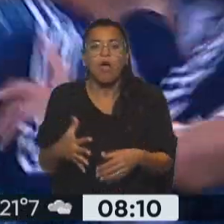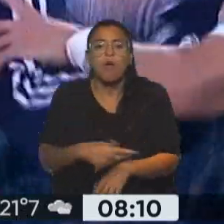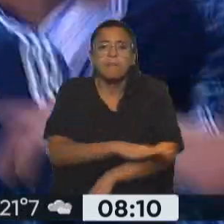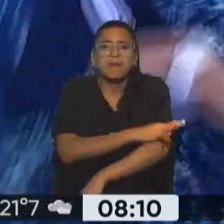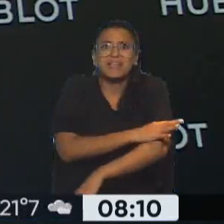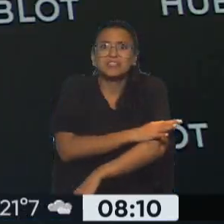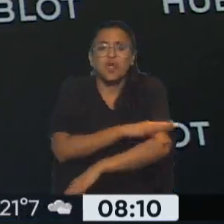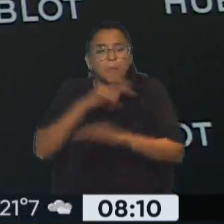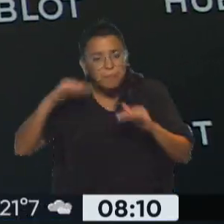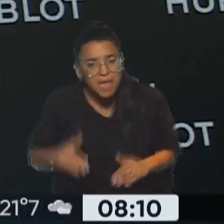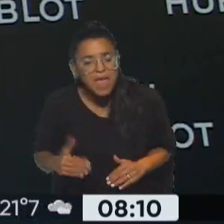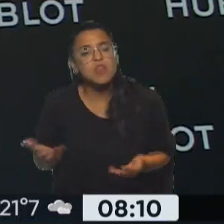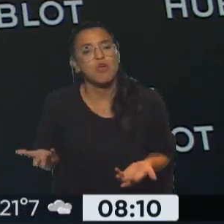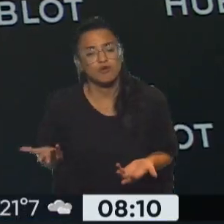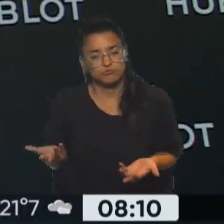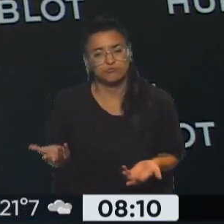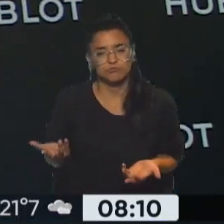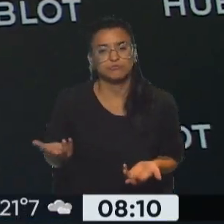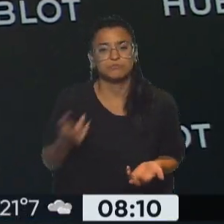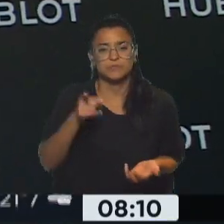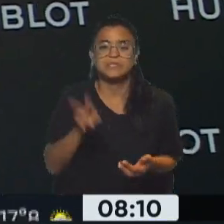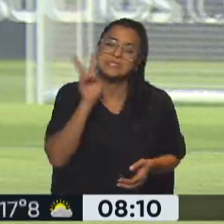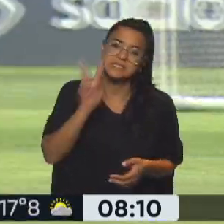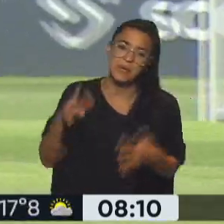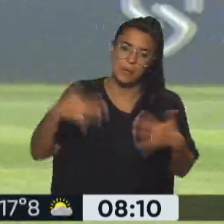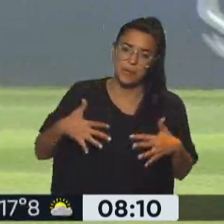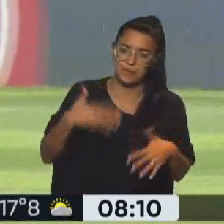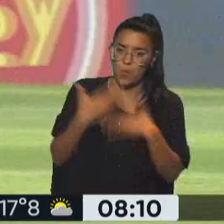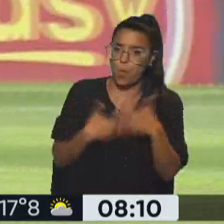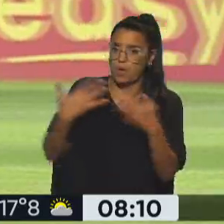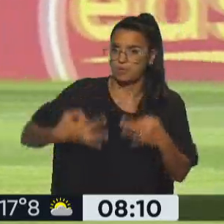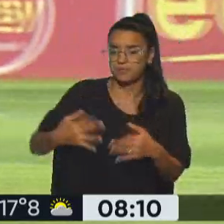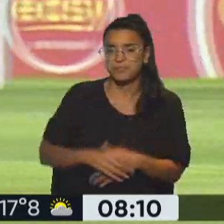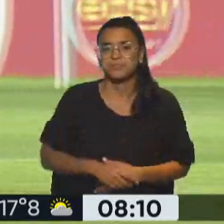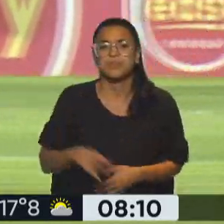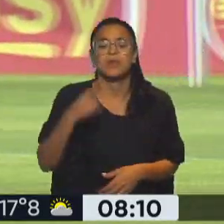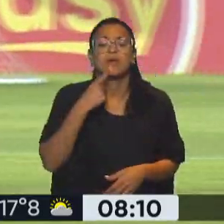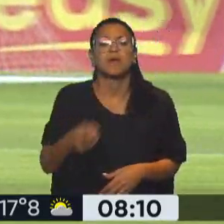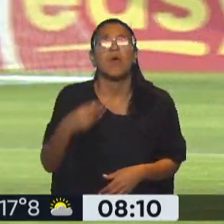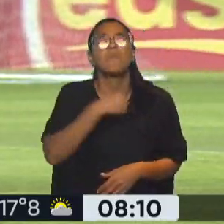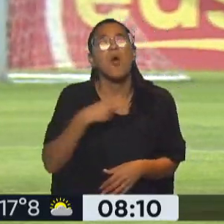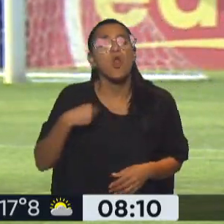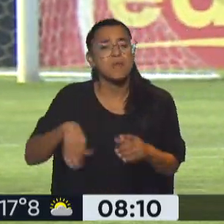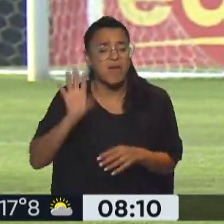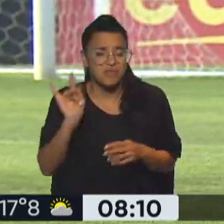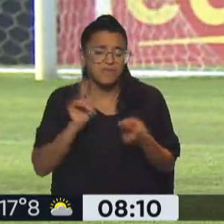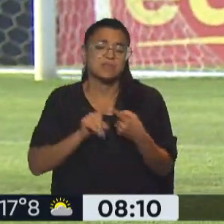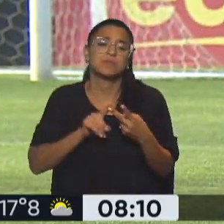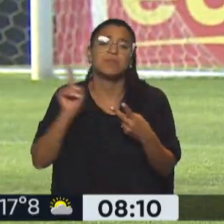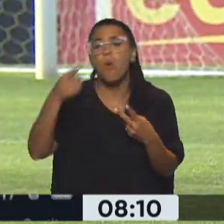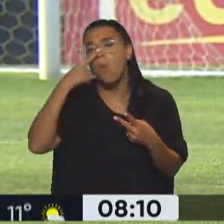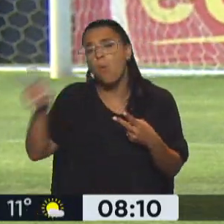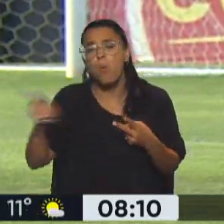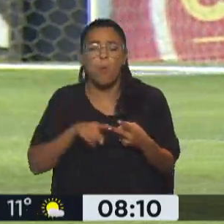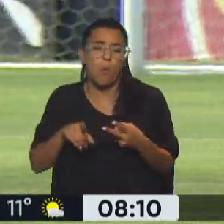eso favorece y se ve a los jugadores que están bien. En los papeles Polonia sería el más difícil, pero nos toca en la última fecha de